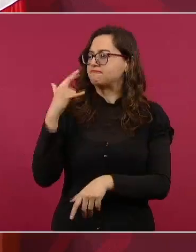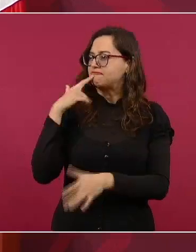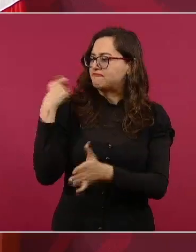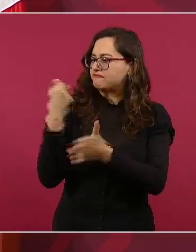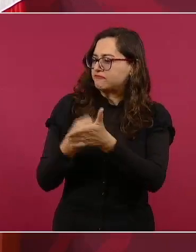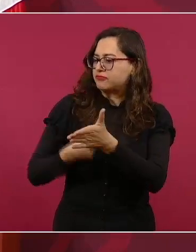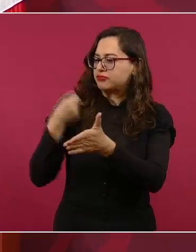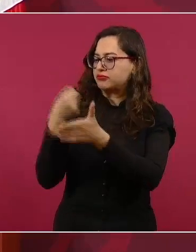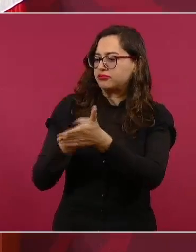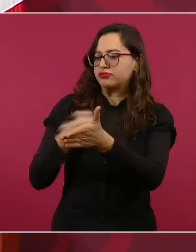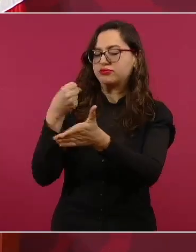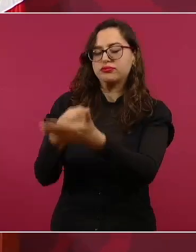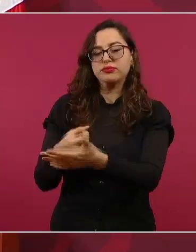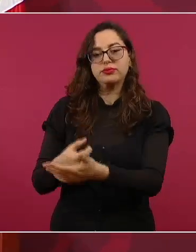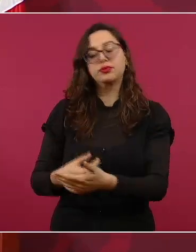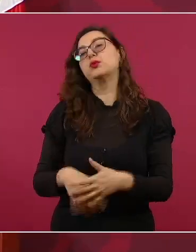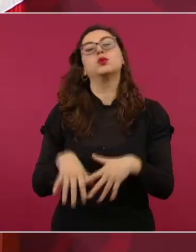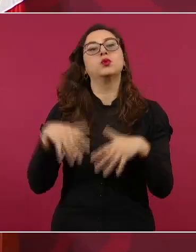aire